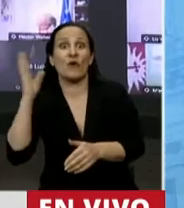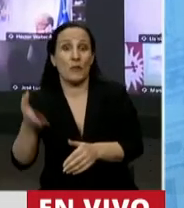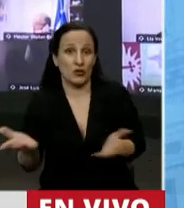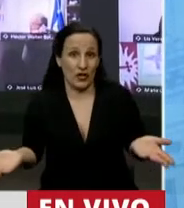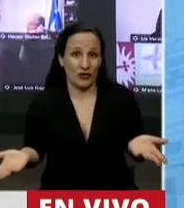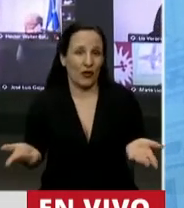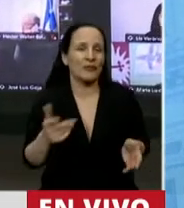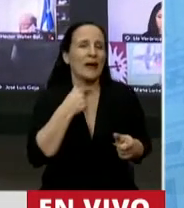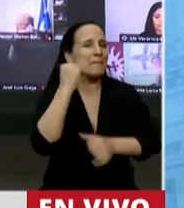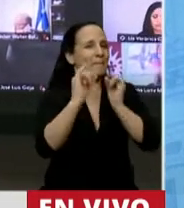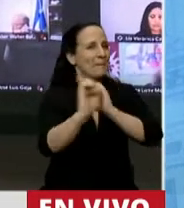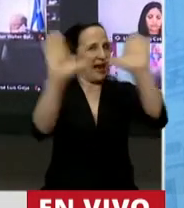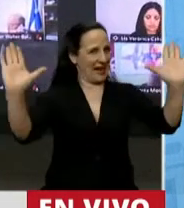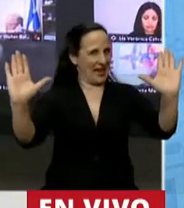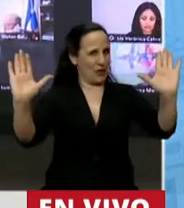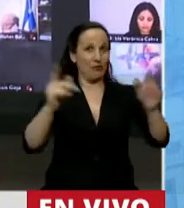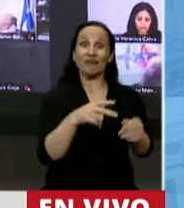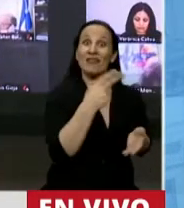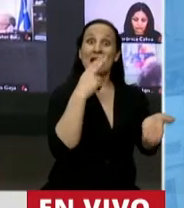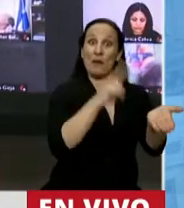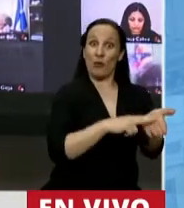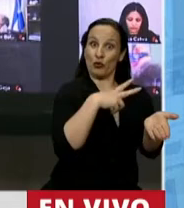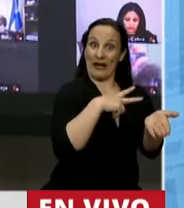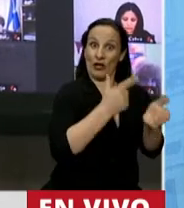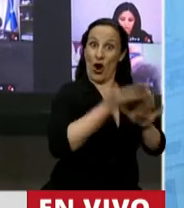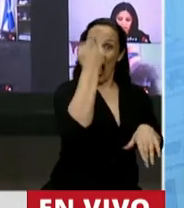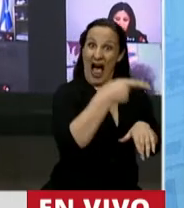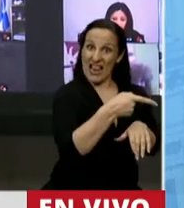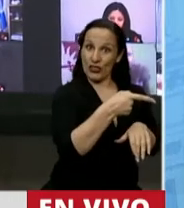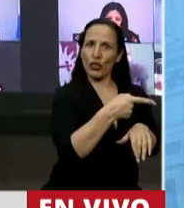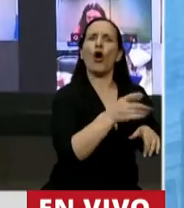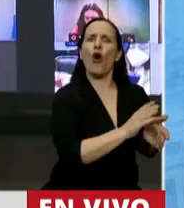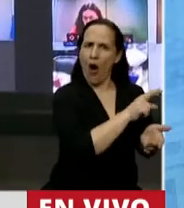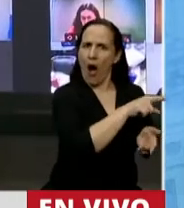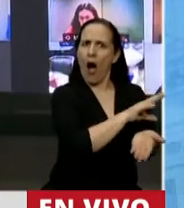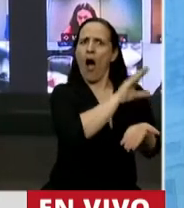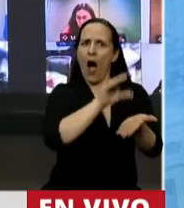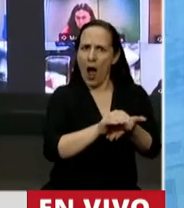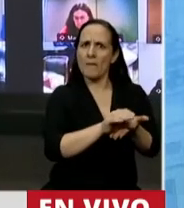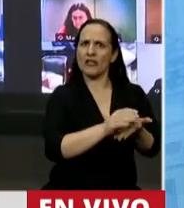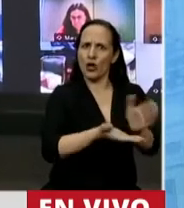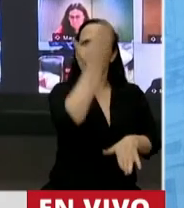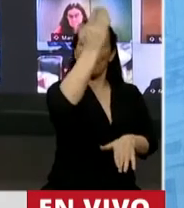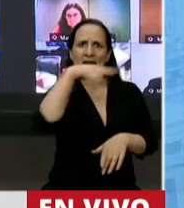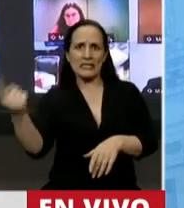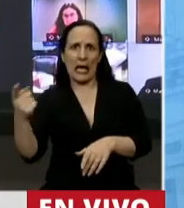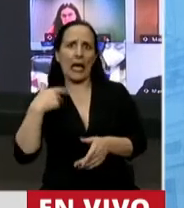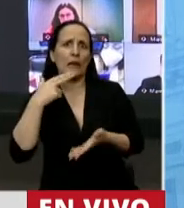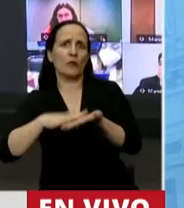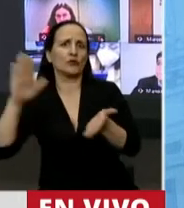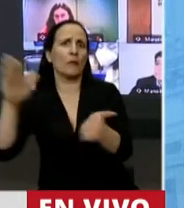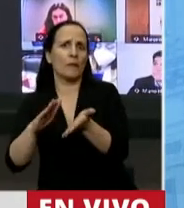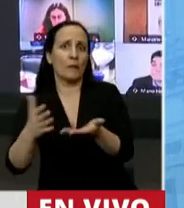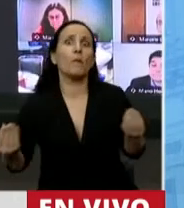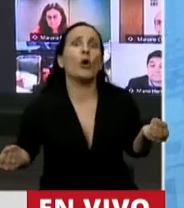Dicho de otro modo, cuando los impuestos a los ricos eran más altos, había más y no menos inversión en la Argentina. ¿Saben por